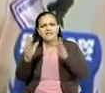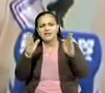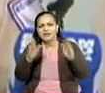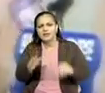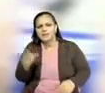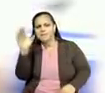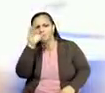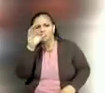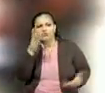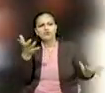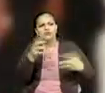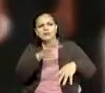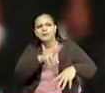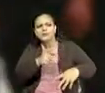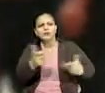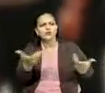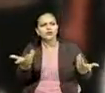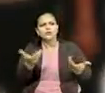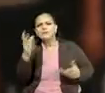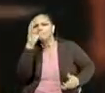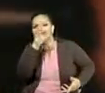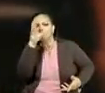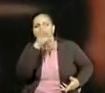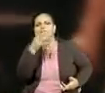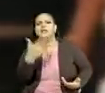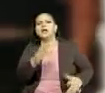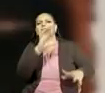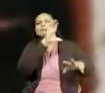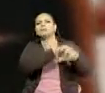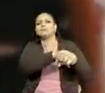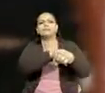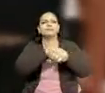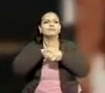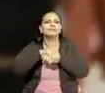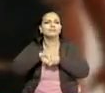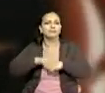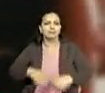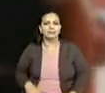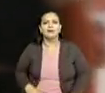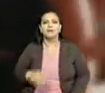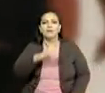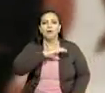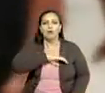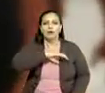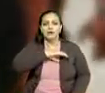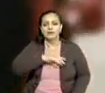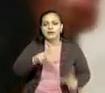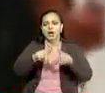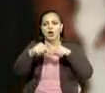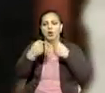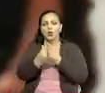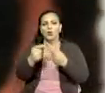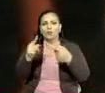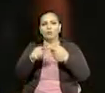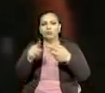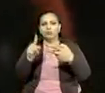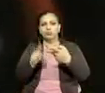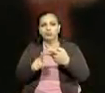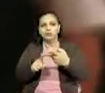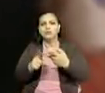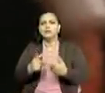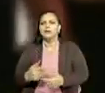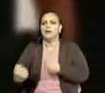estos individuos. Un esfuerzo, afirman, que se esboza con las unidades especiales, como CIDPROVAC y GEMA,